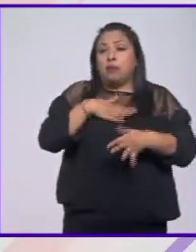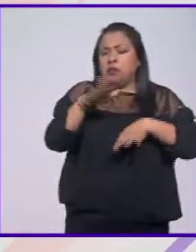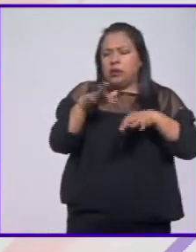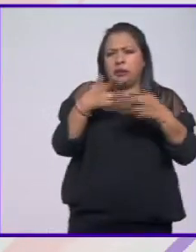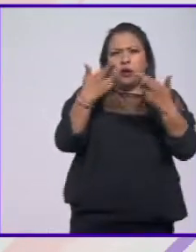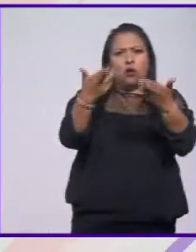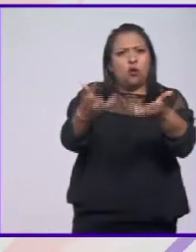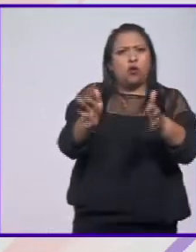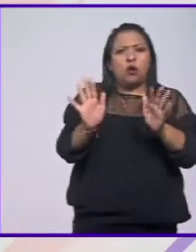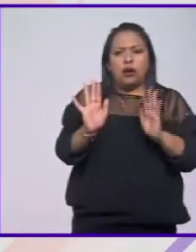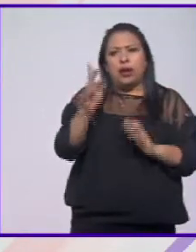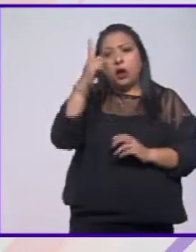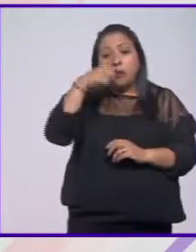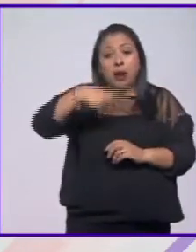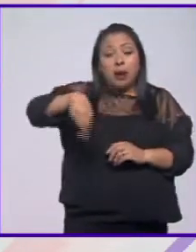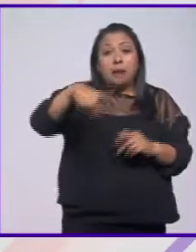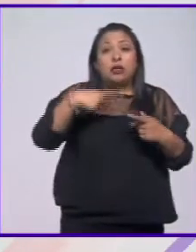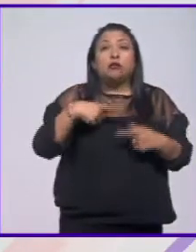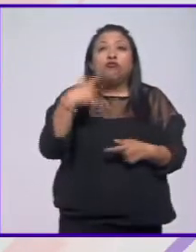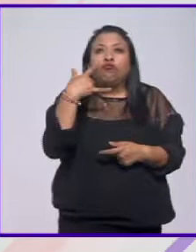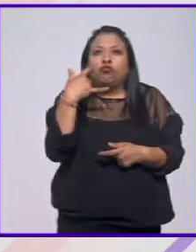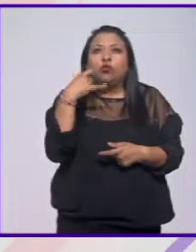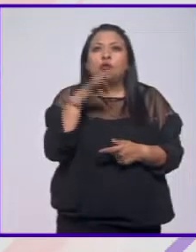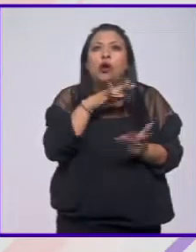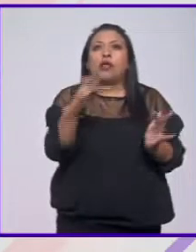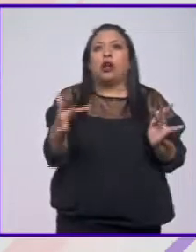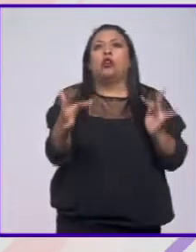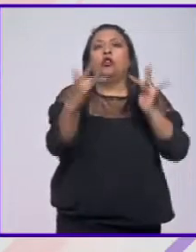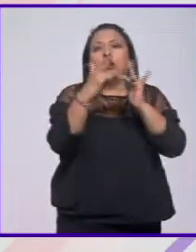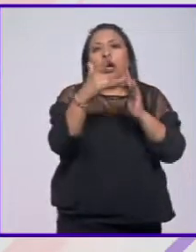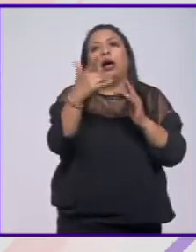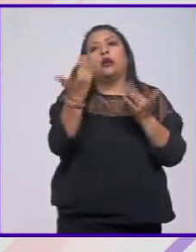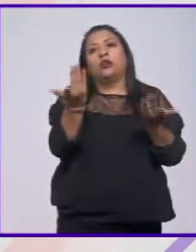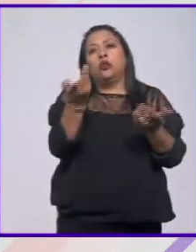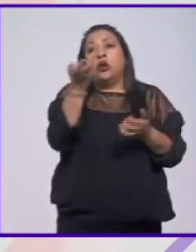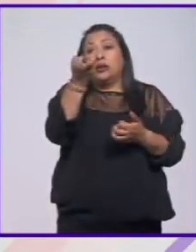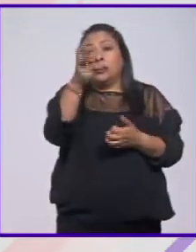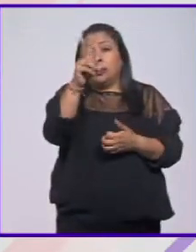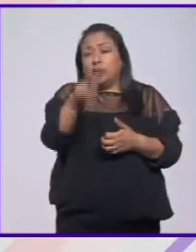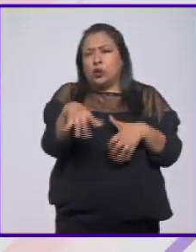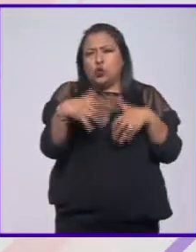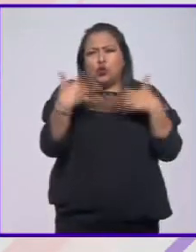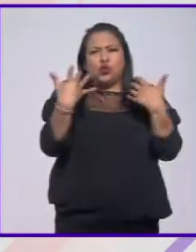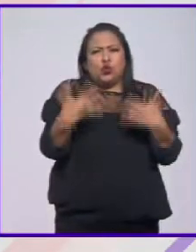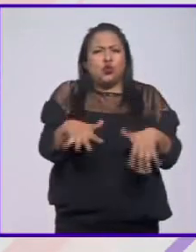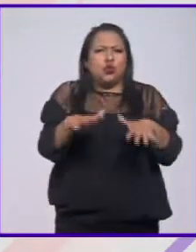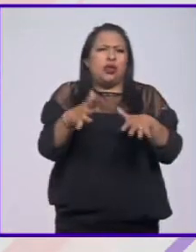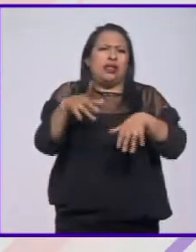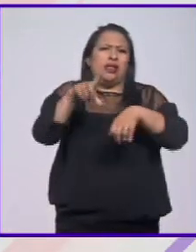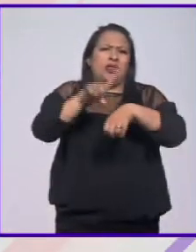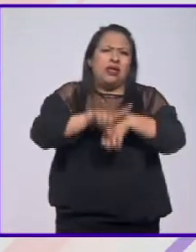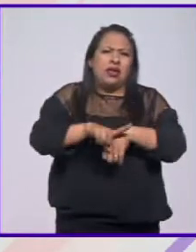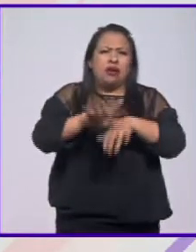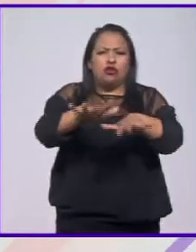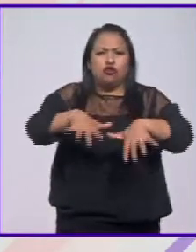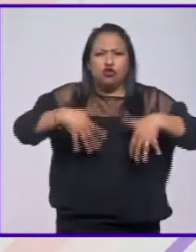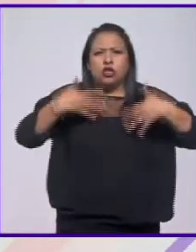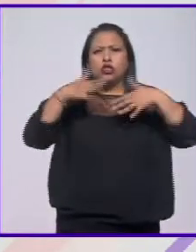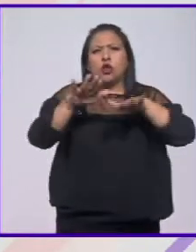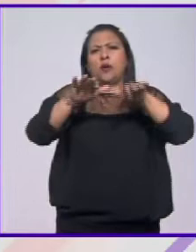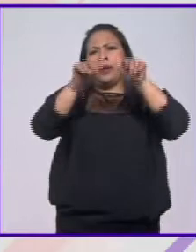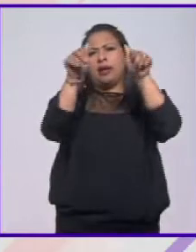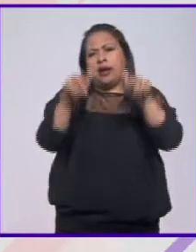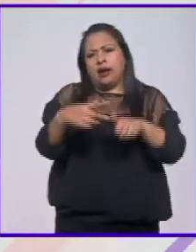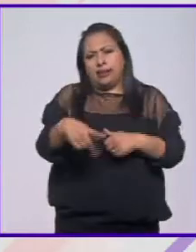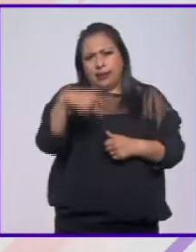trabajo para que el espectador pueda ponerse en contacto con este gran evento que tiene que ver con nuestro arte